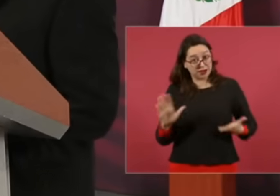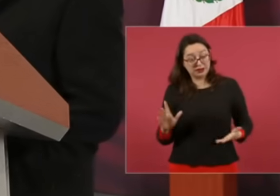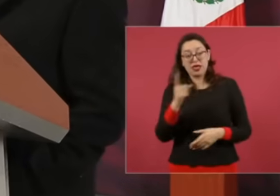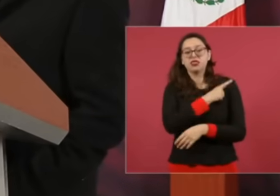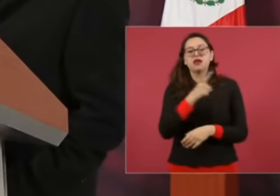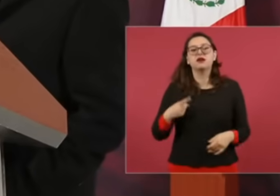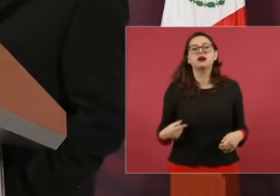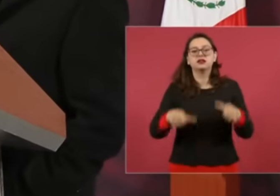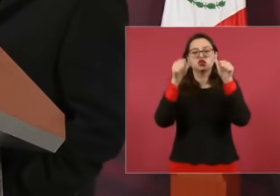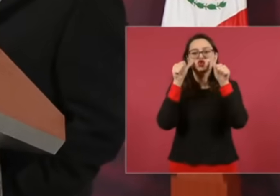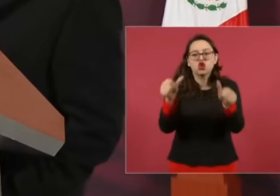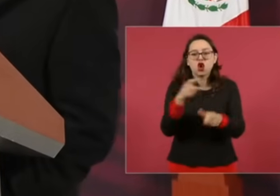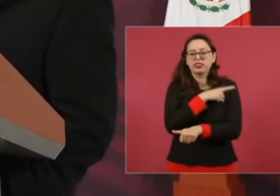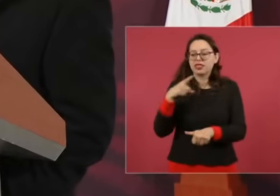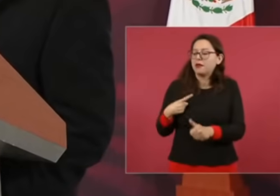las proporciones,